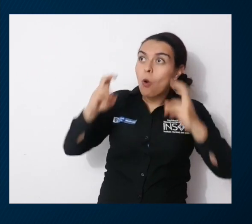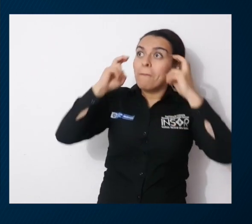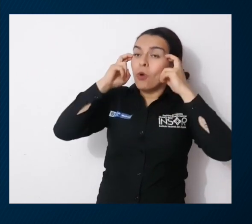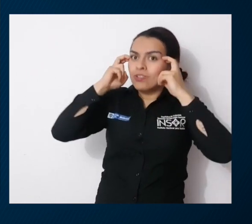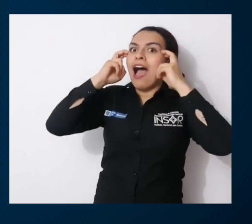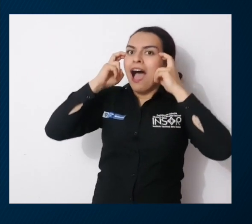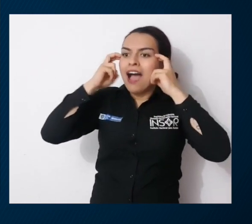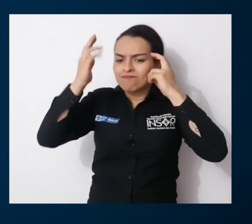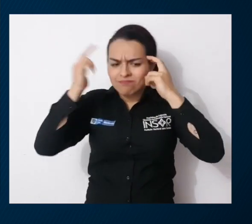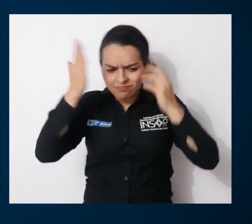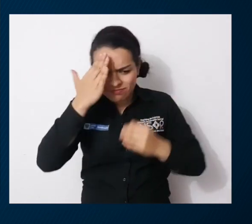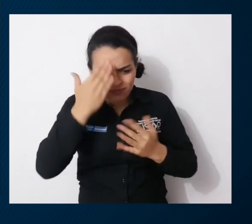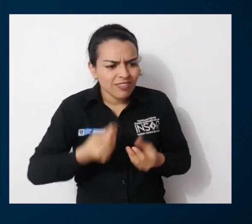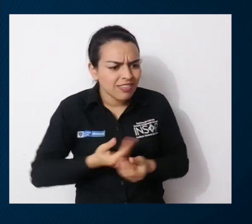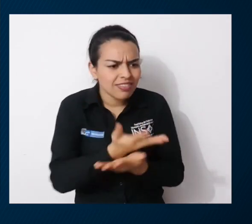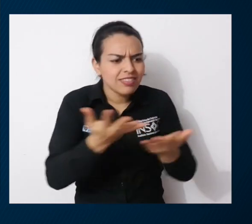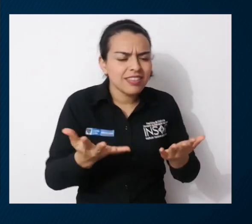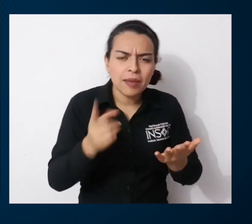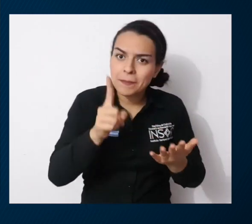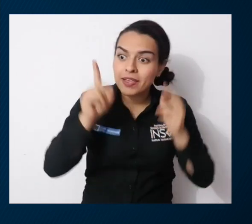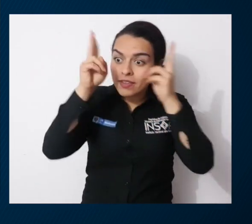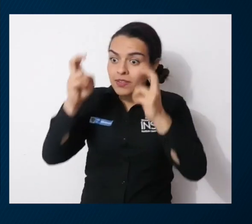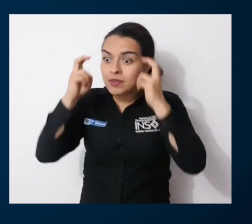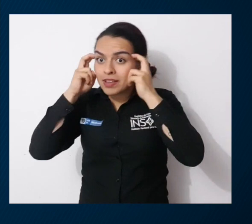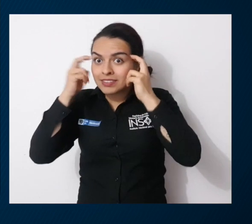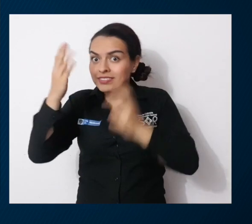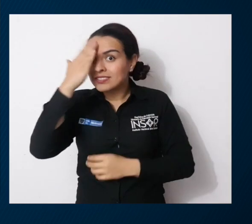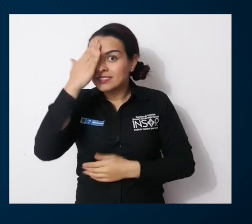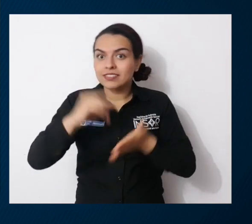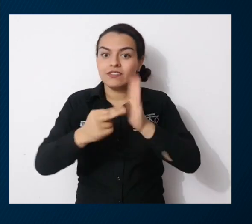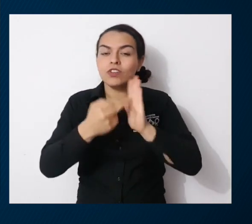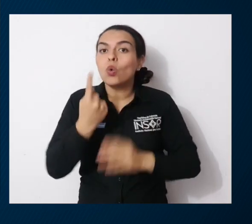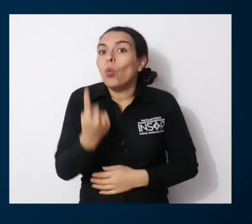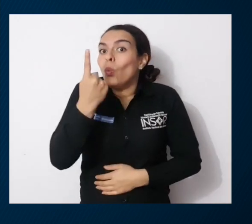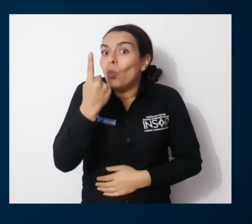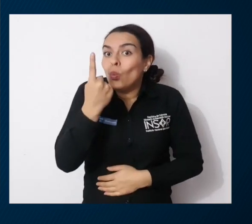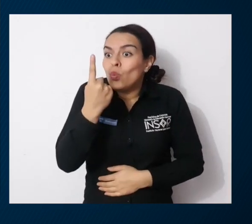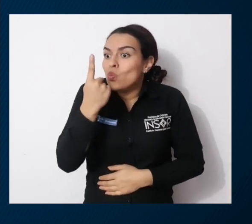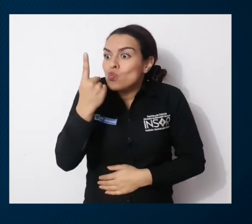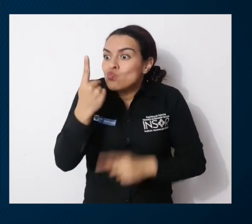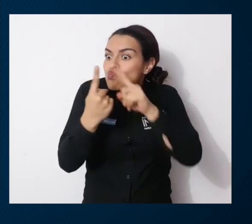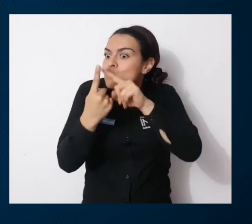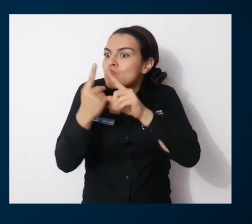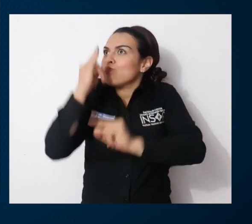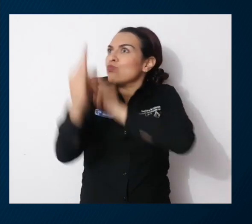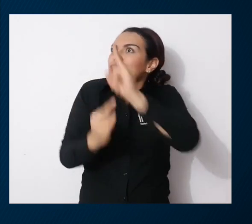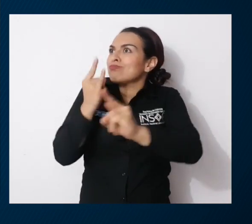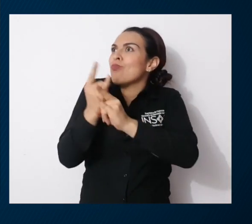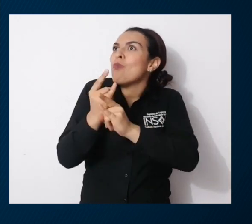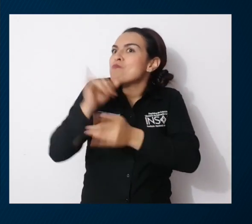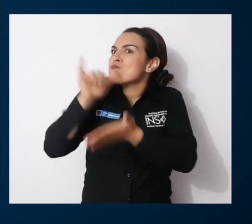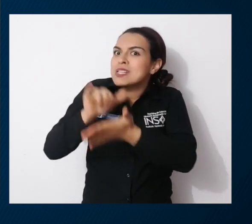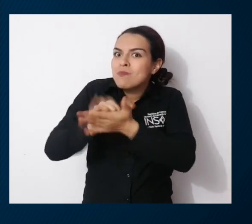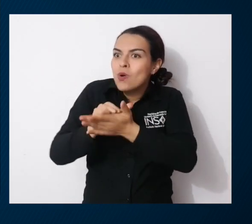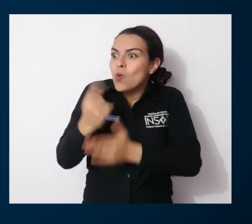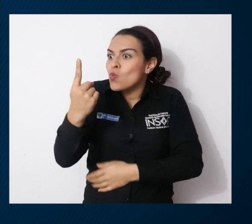conocimiento compartimentalizado, sino que es un conocimiento único, por decirlo así, un conocimiento universal, y que